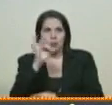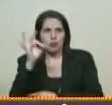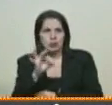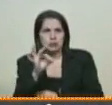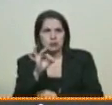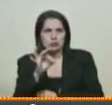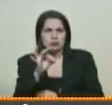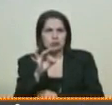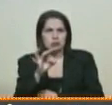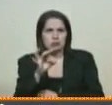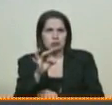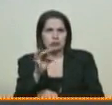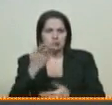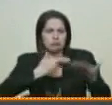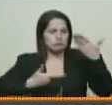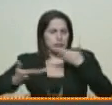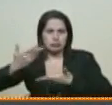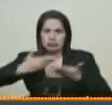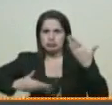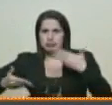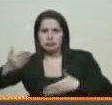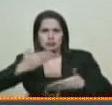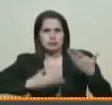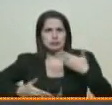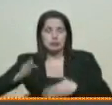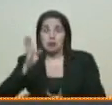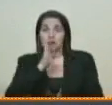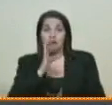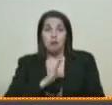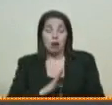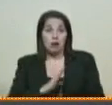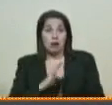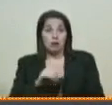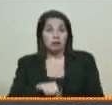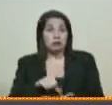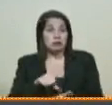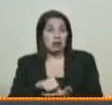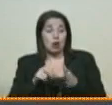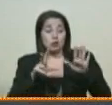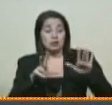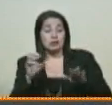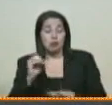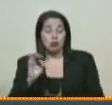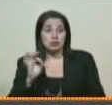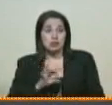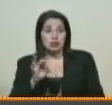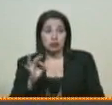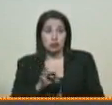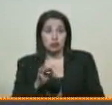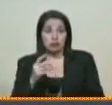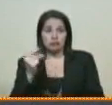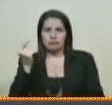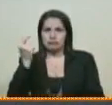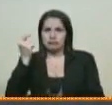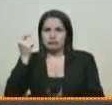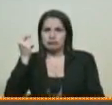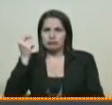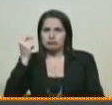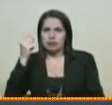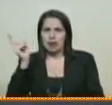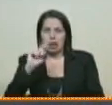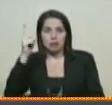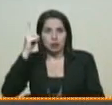100 circulantes en manos de los bancos y el Banco Central al 80%. En